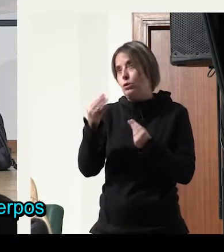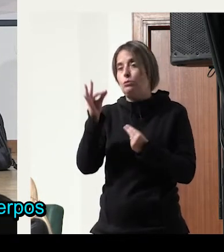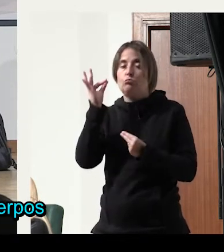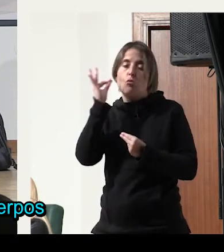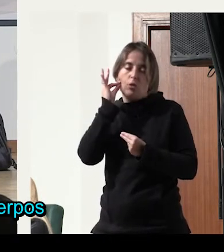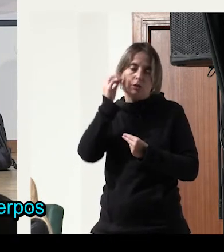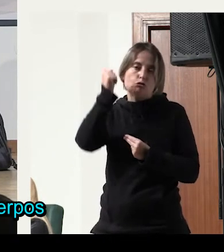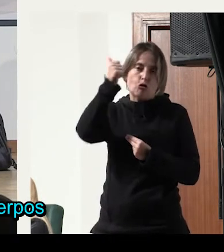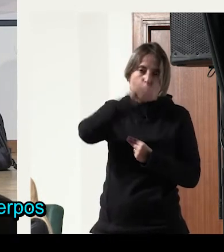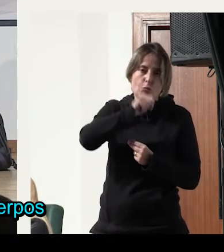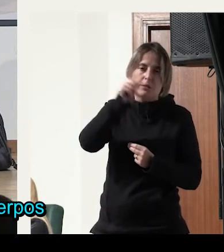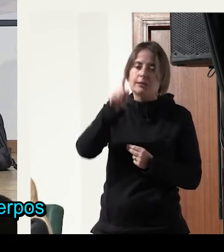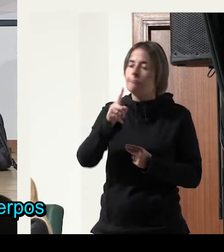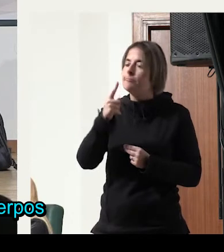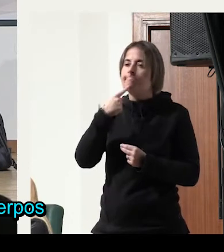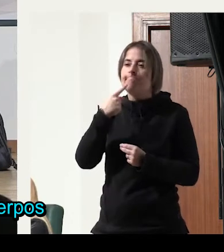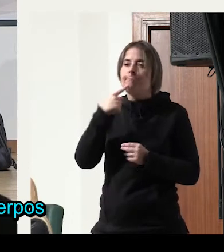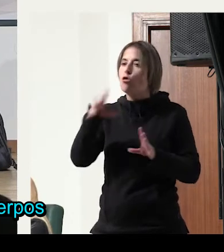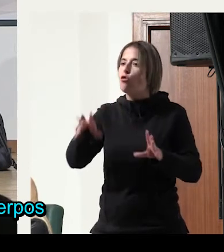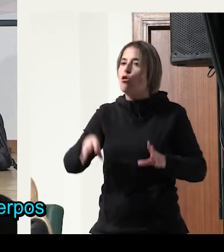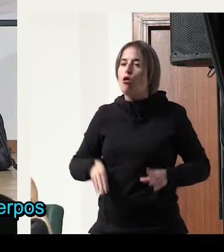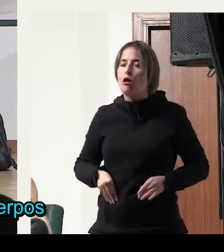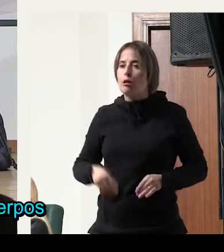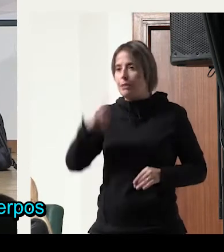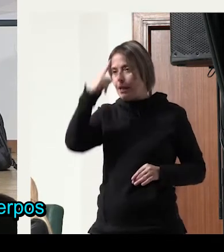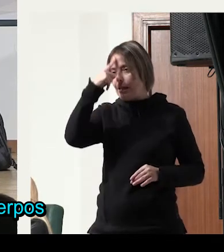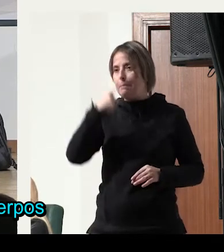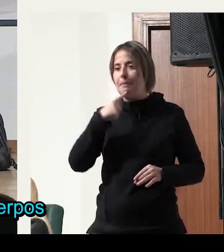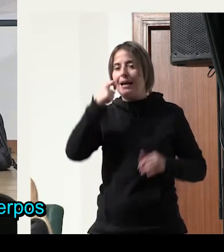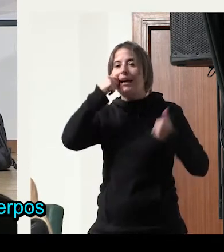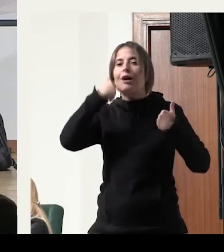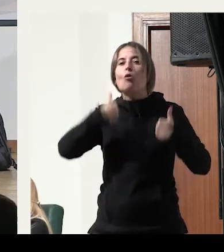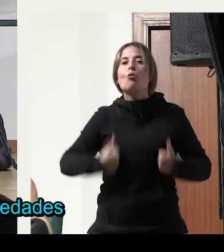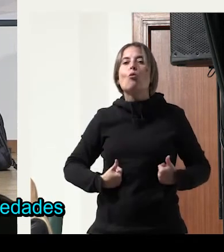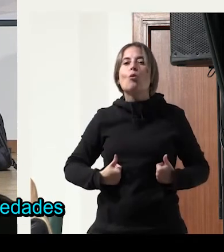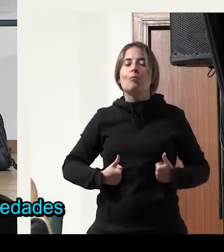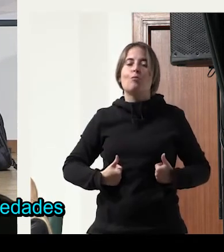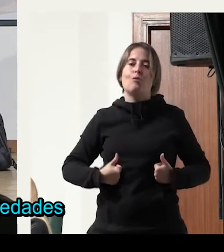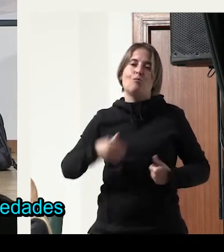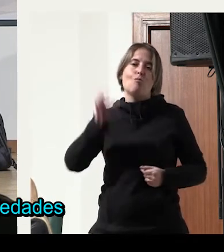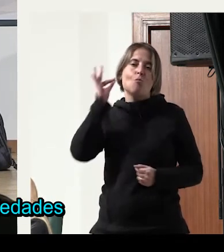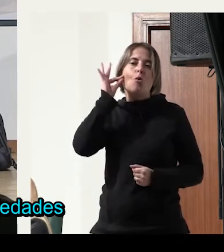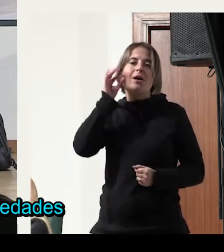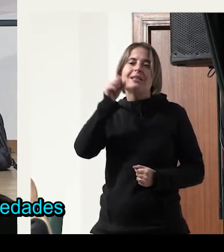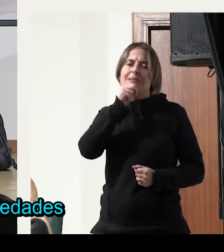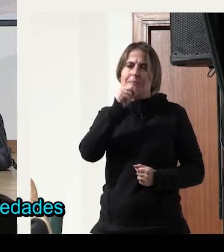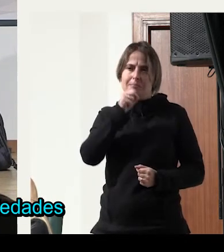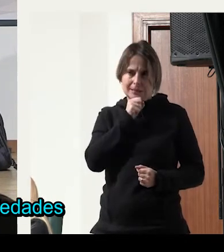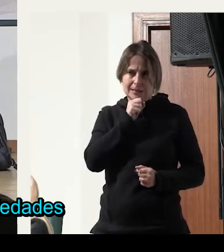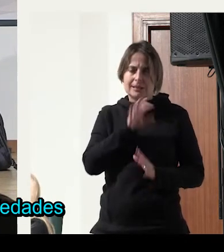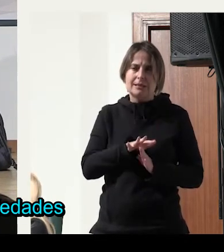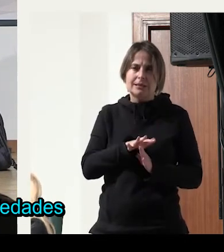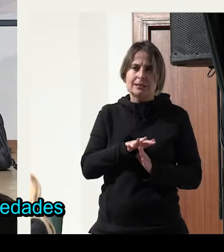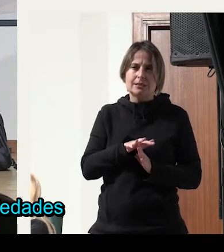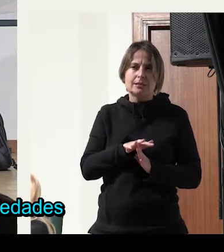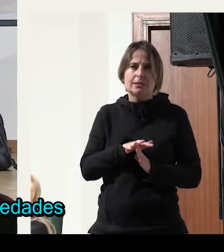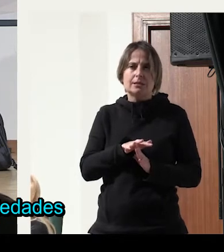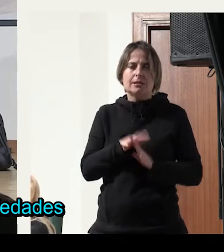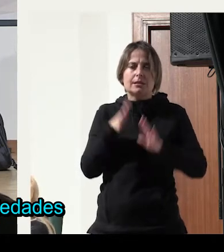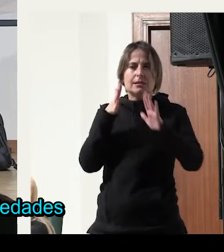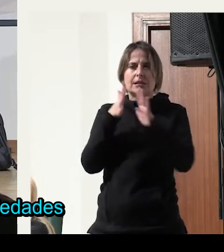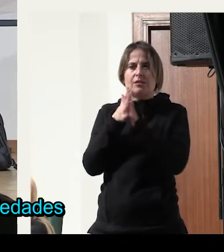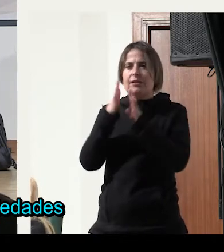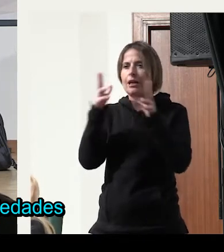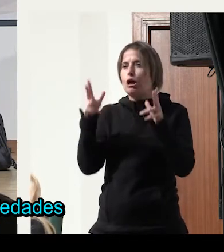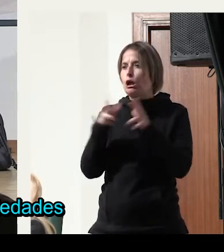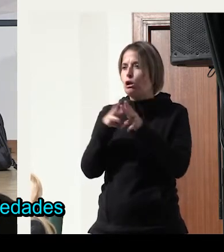no aceptan imágenes de cuerpo de las mujeres viejas. ¿Es algo para lo que nuestras sociedades